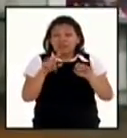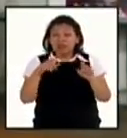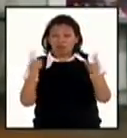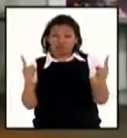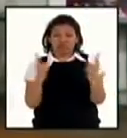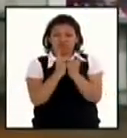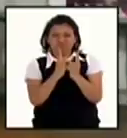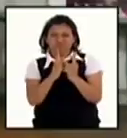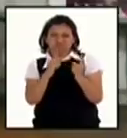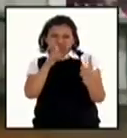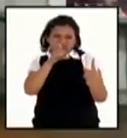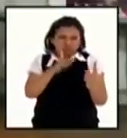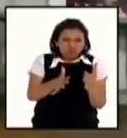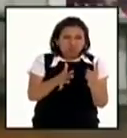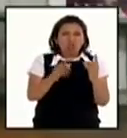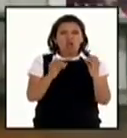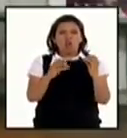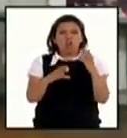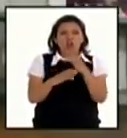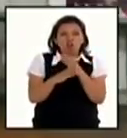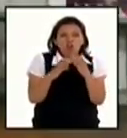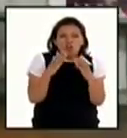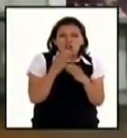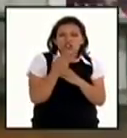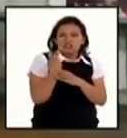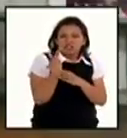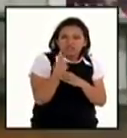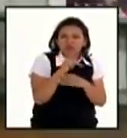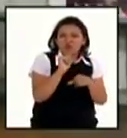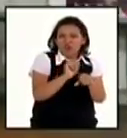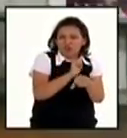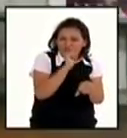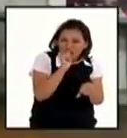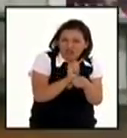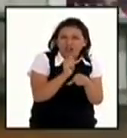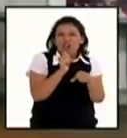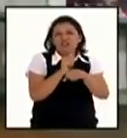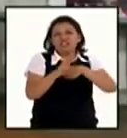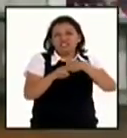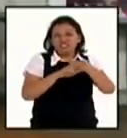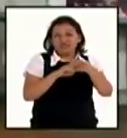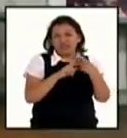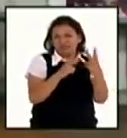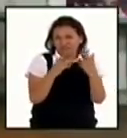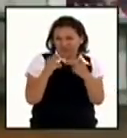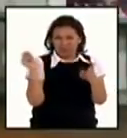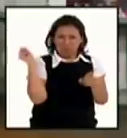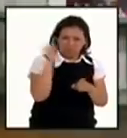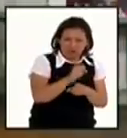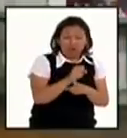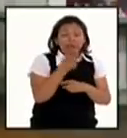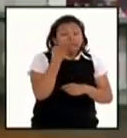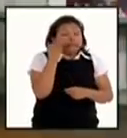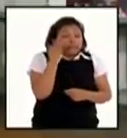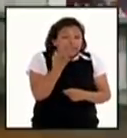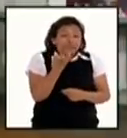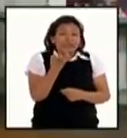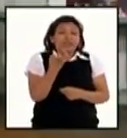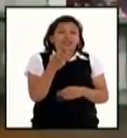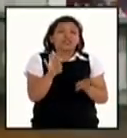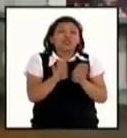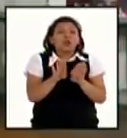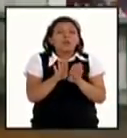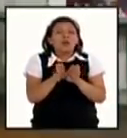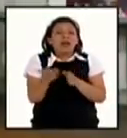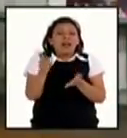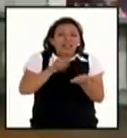agresiones directamente a sus bienes, como agresiones a los vehículos, vidrios rotos, en fin. Esto es un poco del